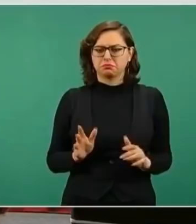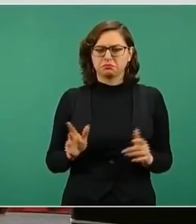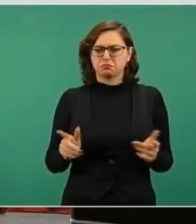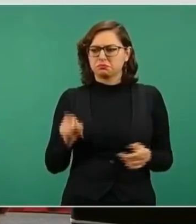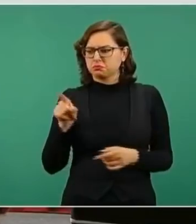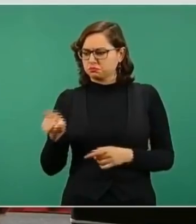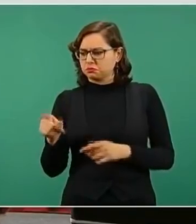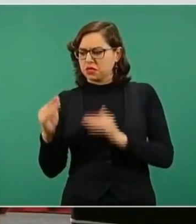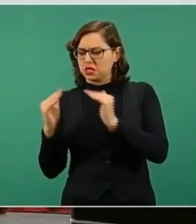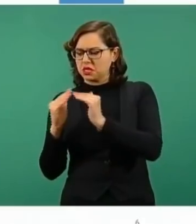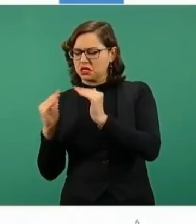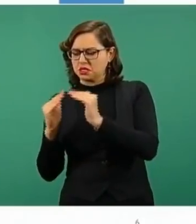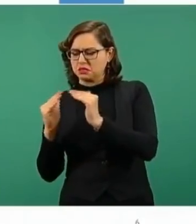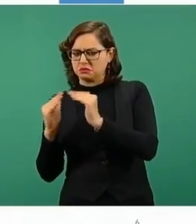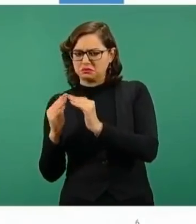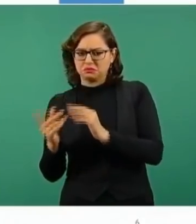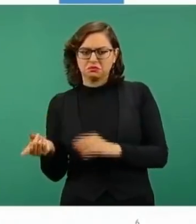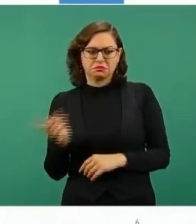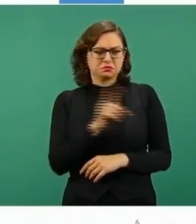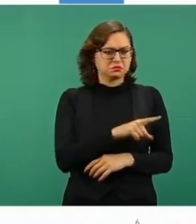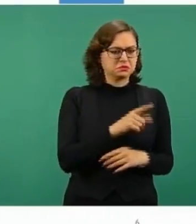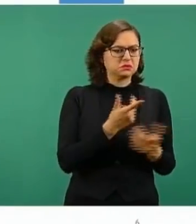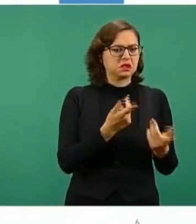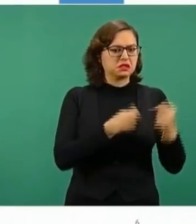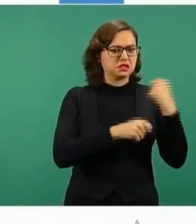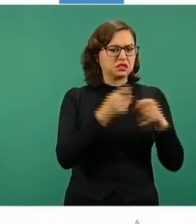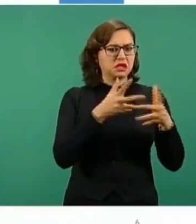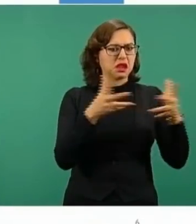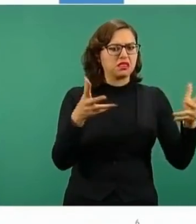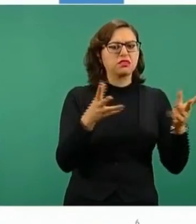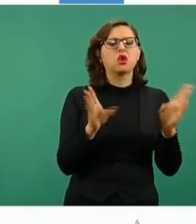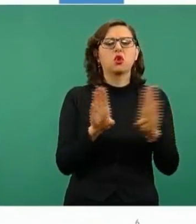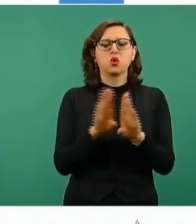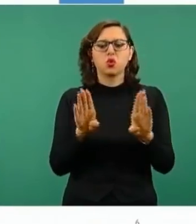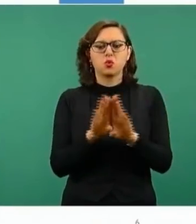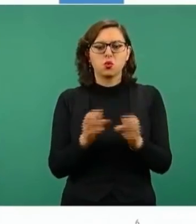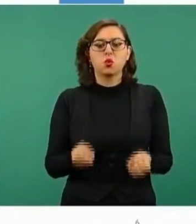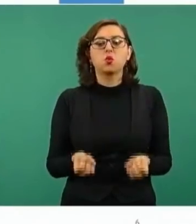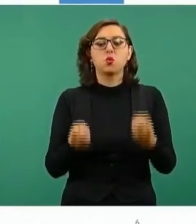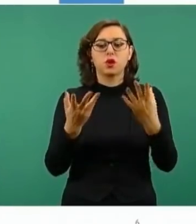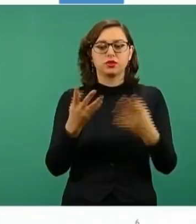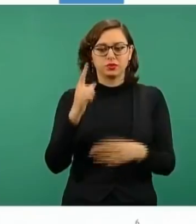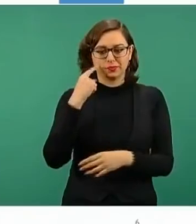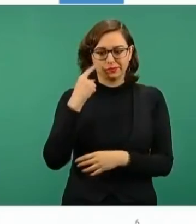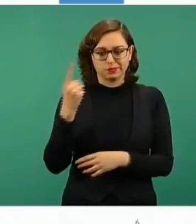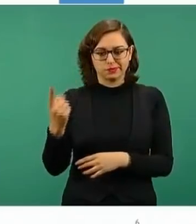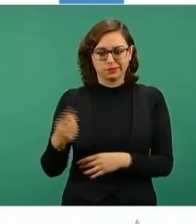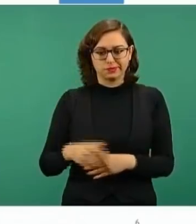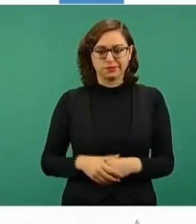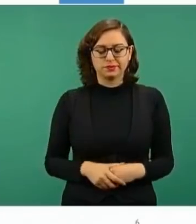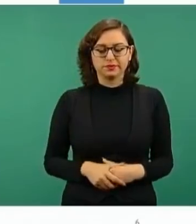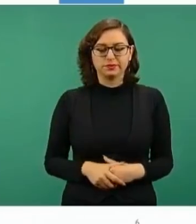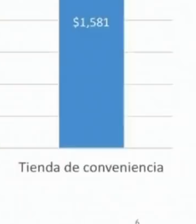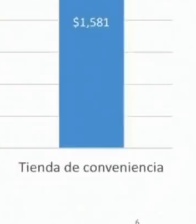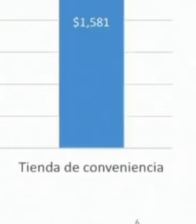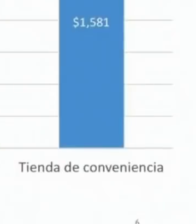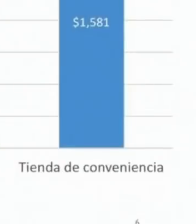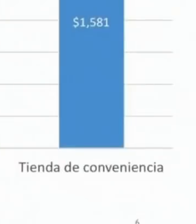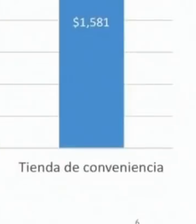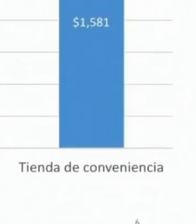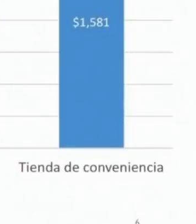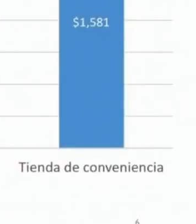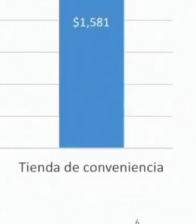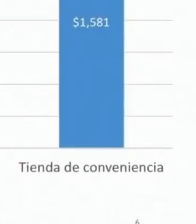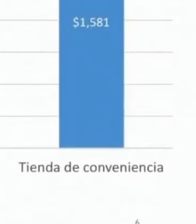¿cuánto pagaría, no, cada uno de ellos? Acabamos de ver cuánto paga ese hogar,